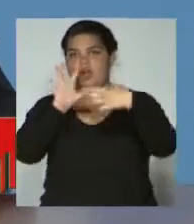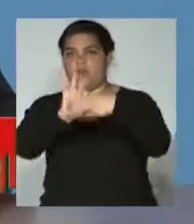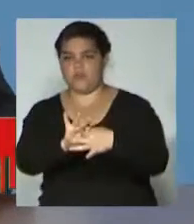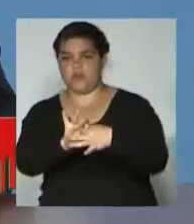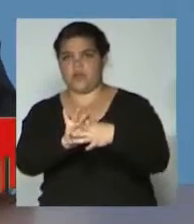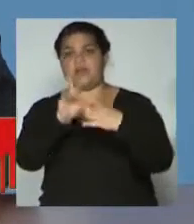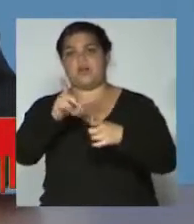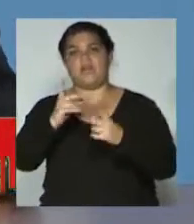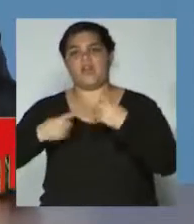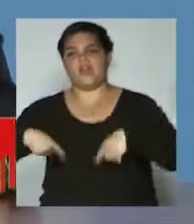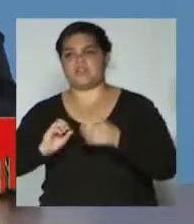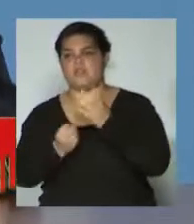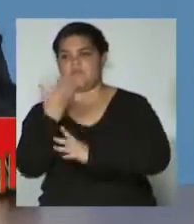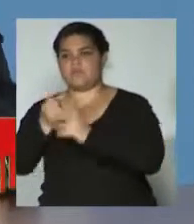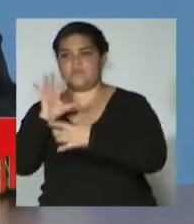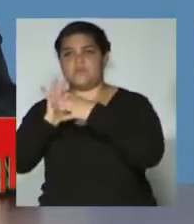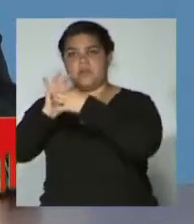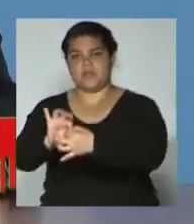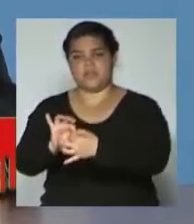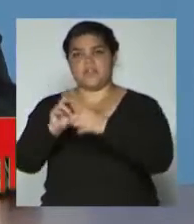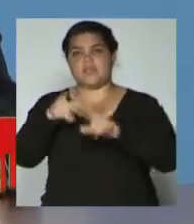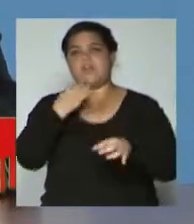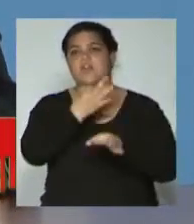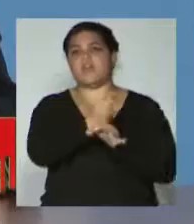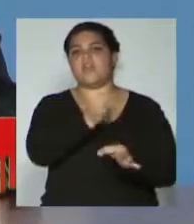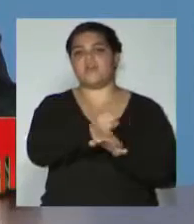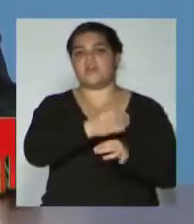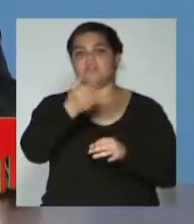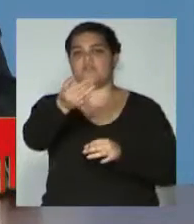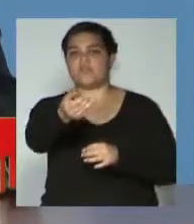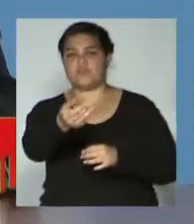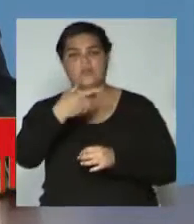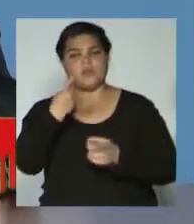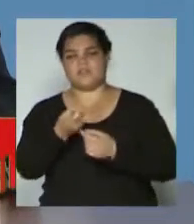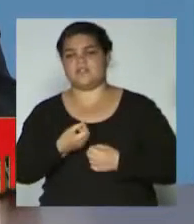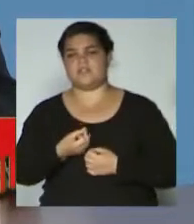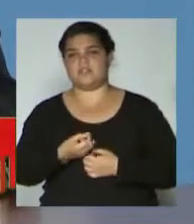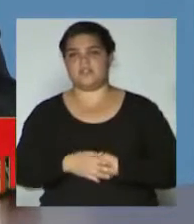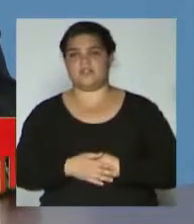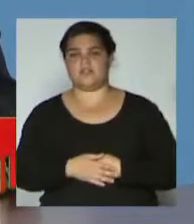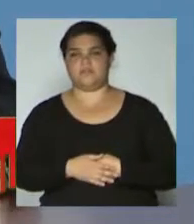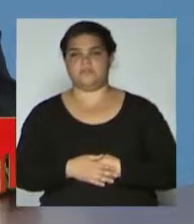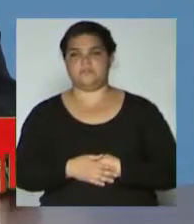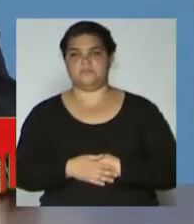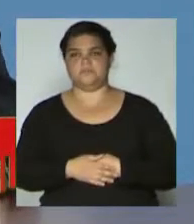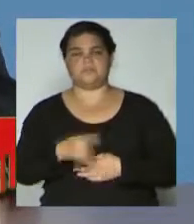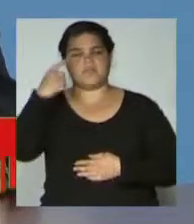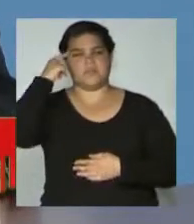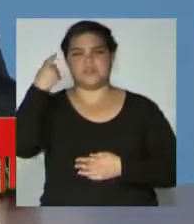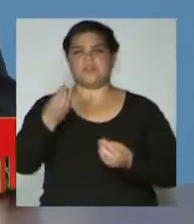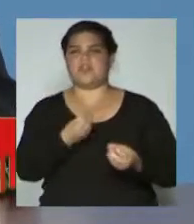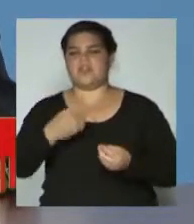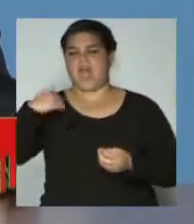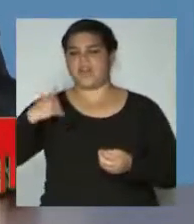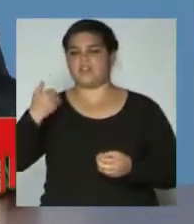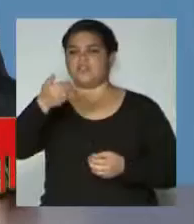vinculada a la producción y educación vinculada al futuro sobre todo, ¿no? Creo que, el futuro de la